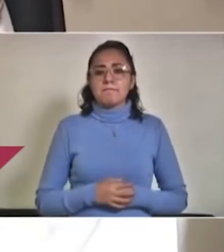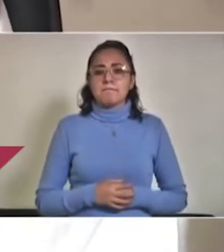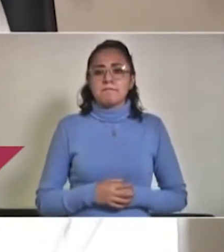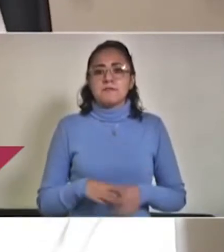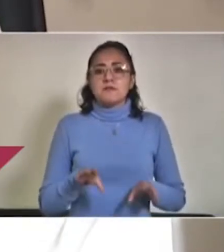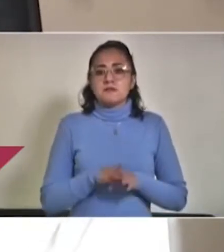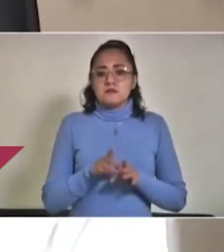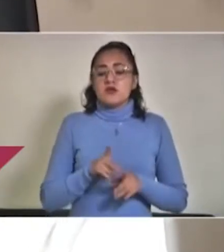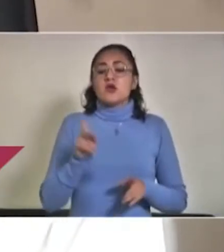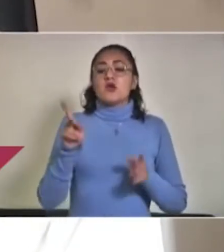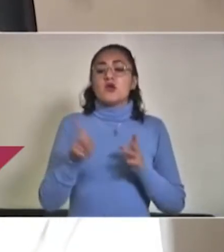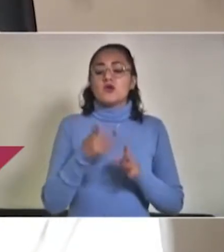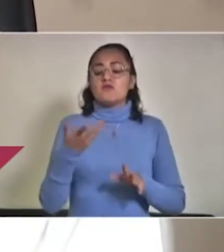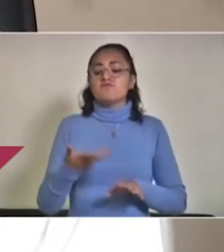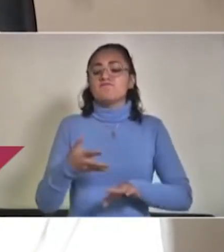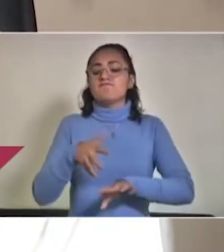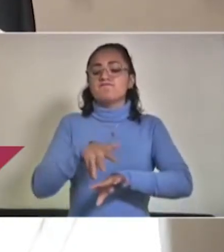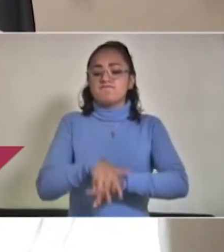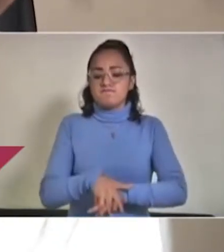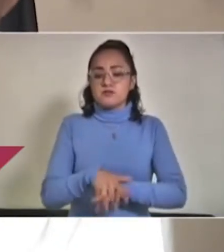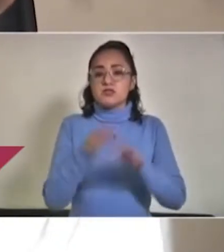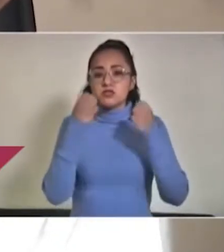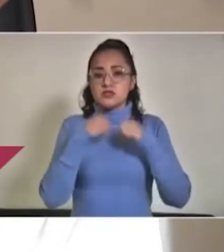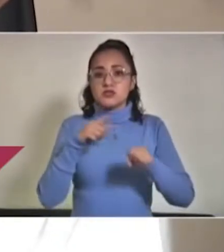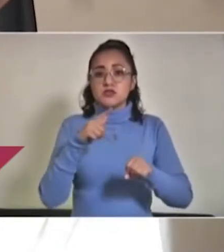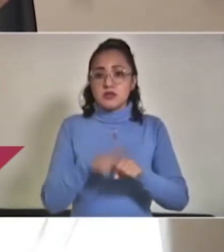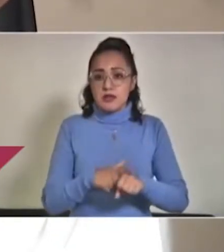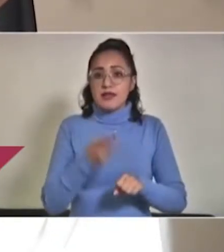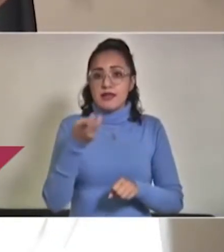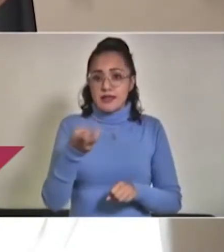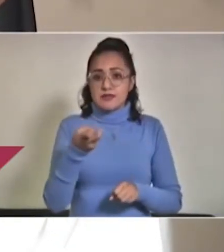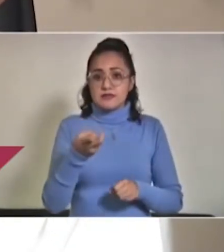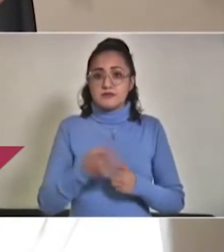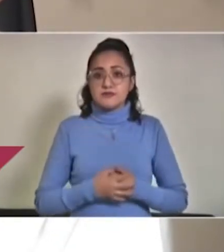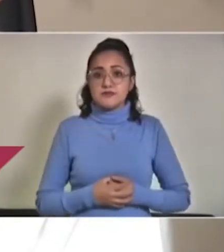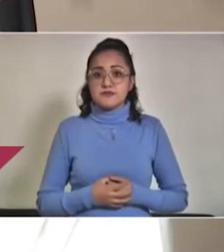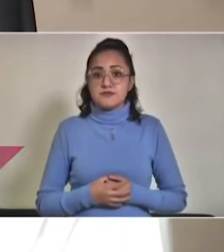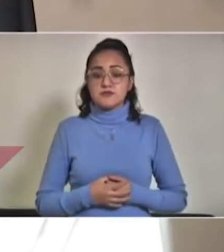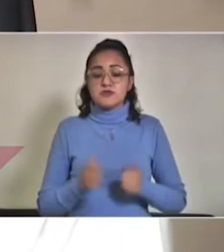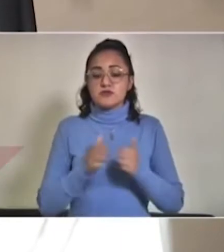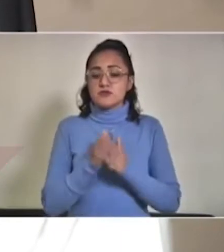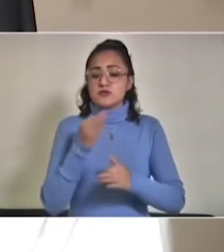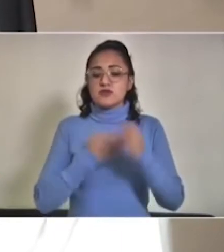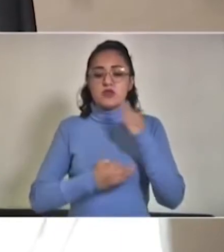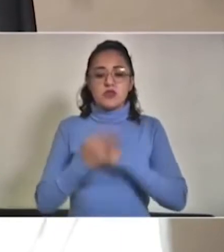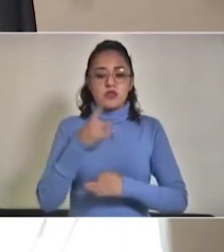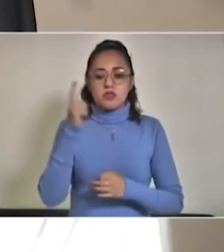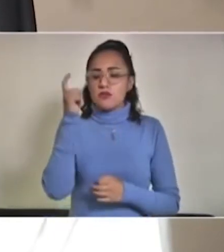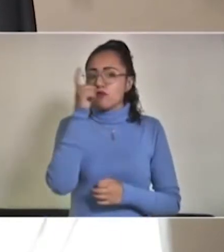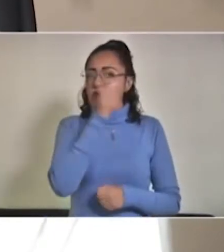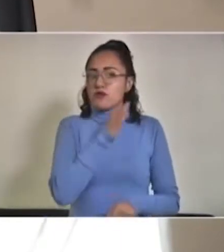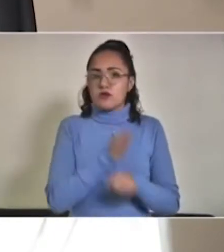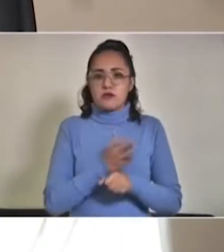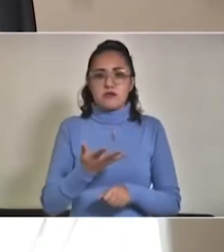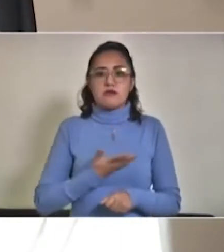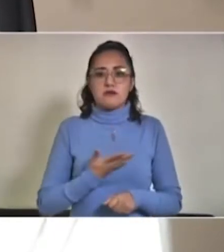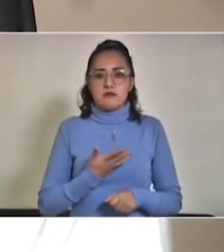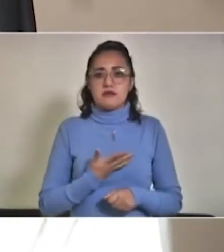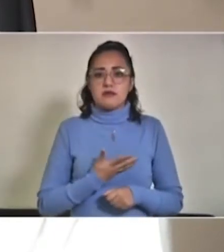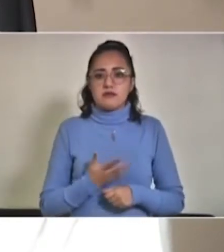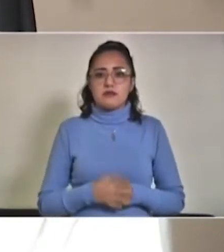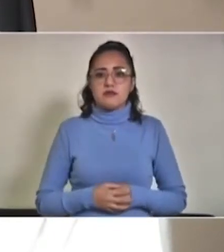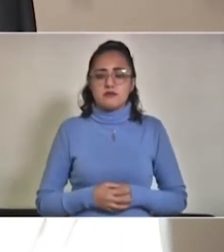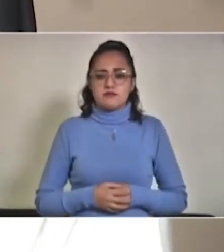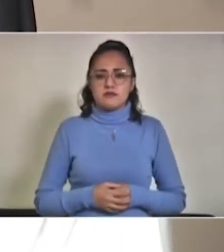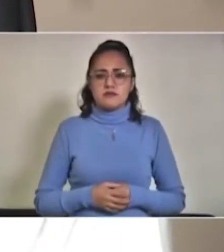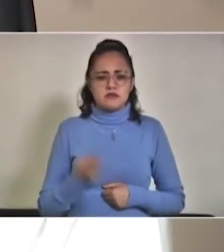Eso se llama readaptación social. Eso se llama readaptación social. Con todas las dificultades que se tienen.